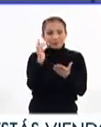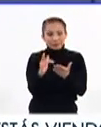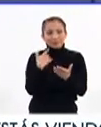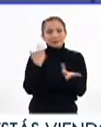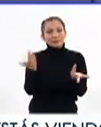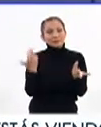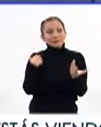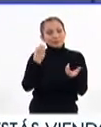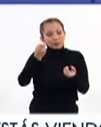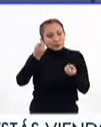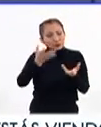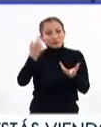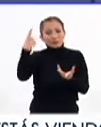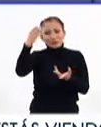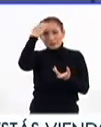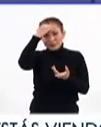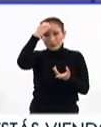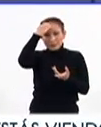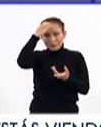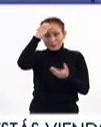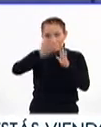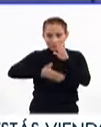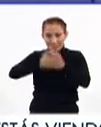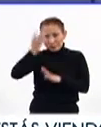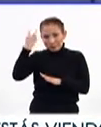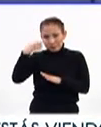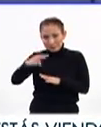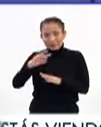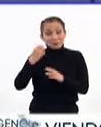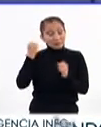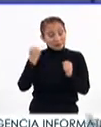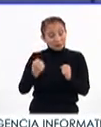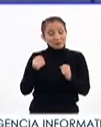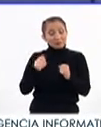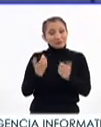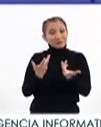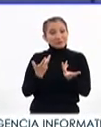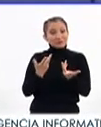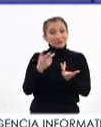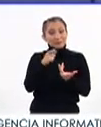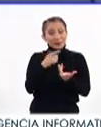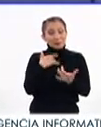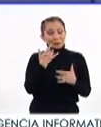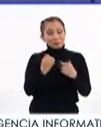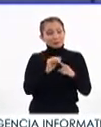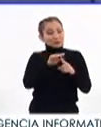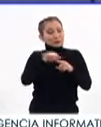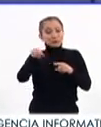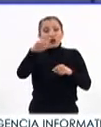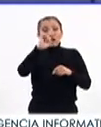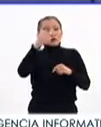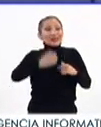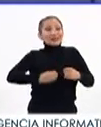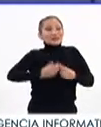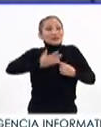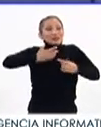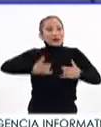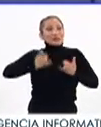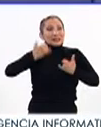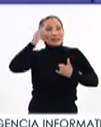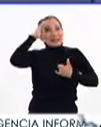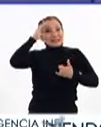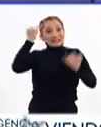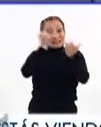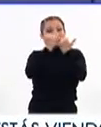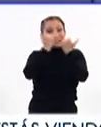muchísimo que nos hayas compartido tu experiencia, seguramente es un motivo de inspiración para jóvenes que nos están viendo y que están